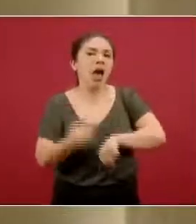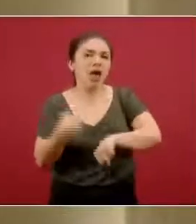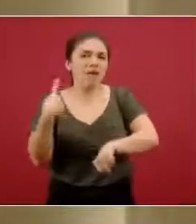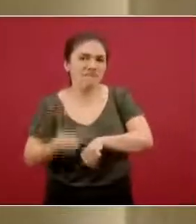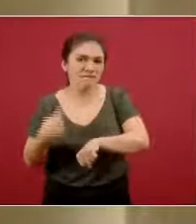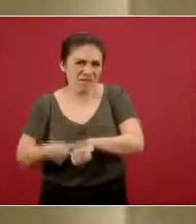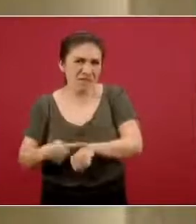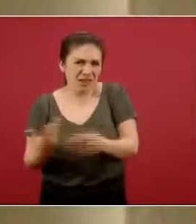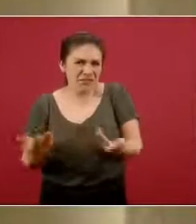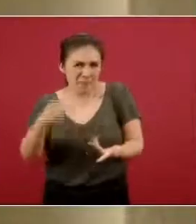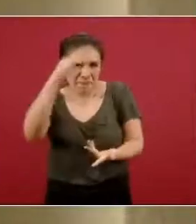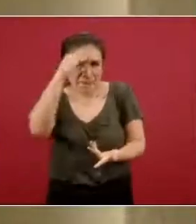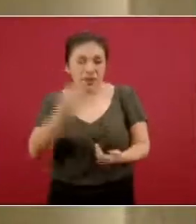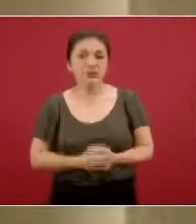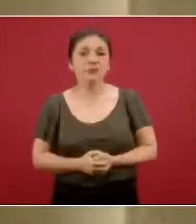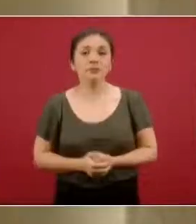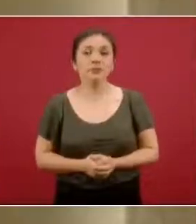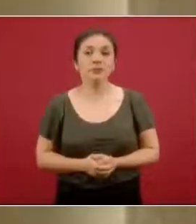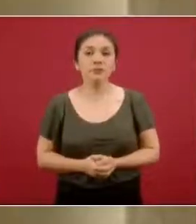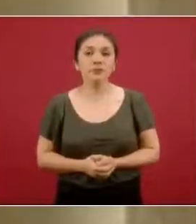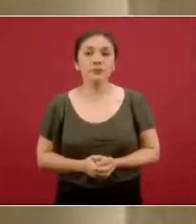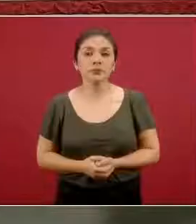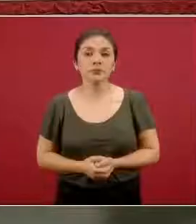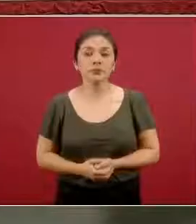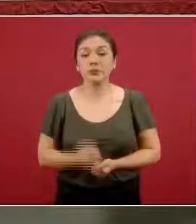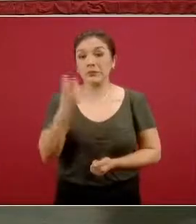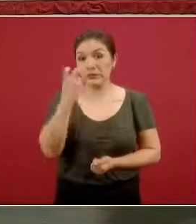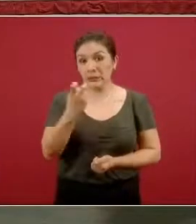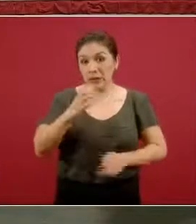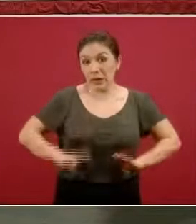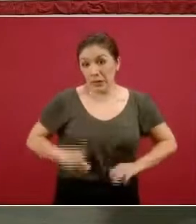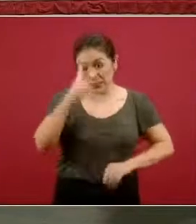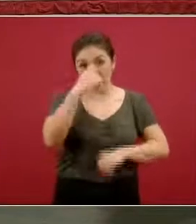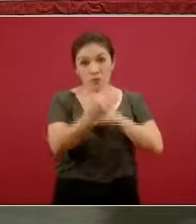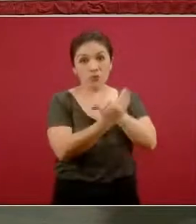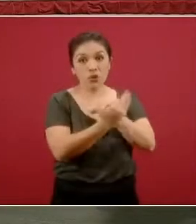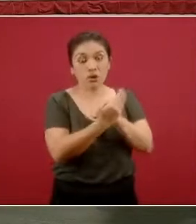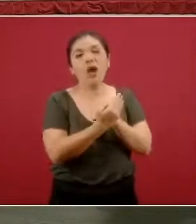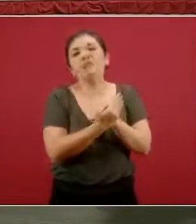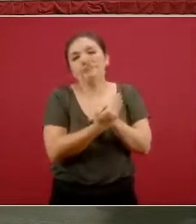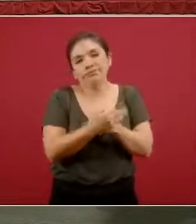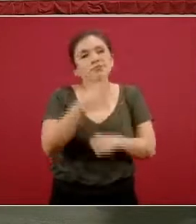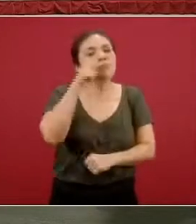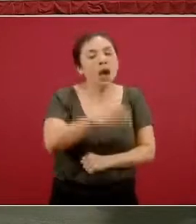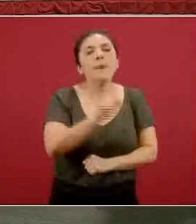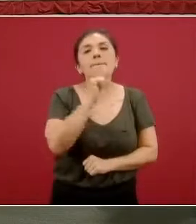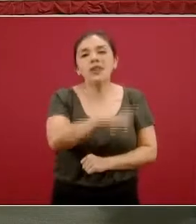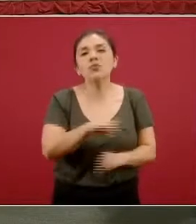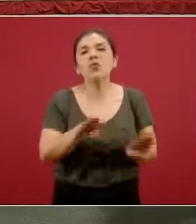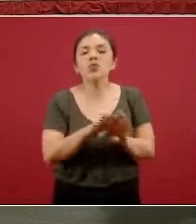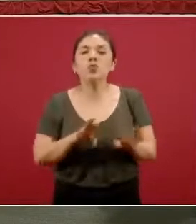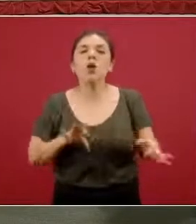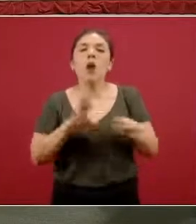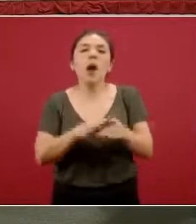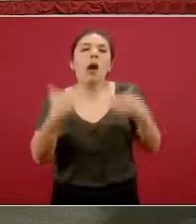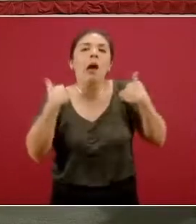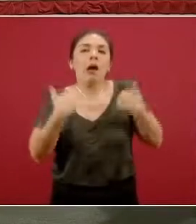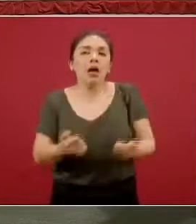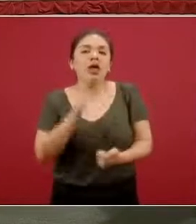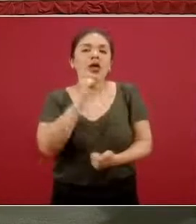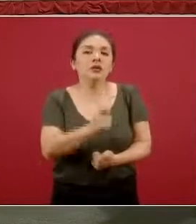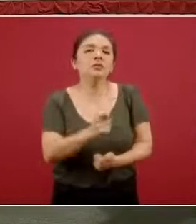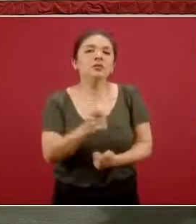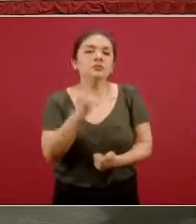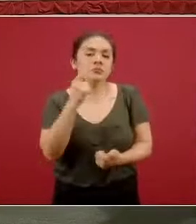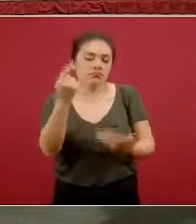mayor afectación. Entonces, este factor protector es lógicamente el que está relacionado o tiene que ver con